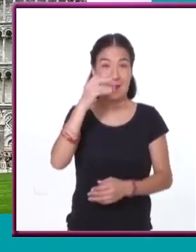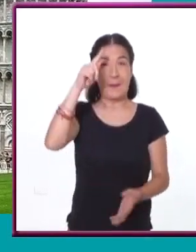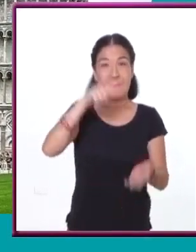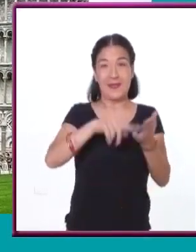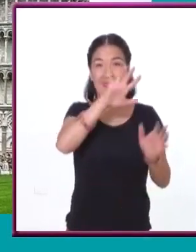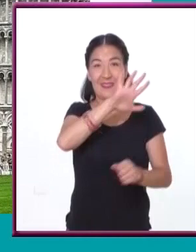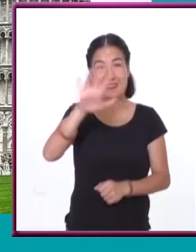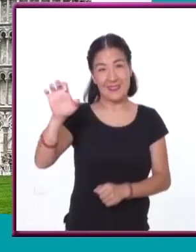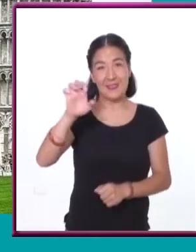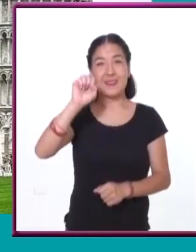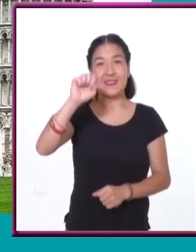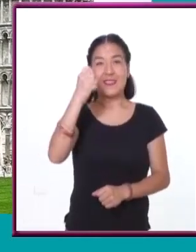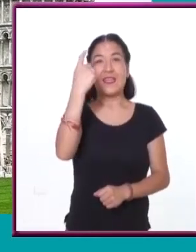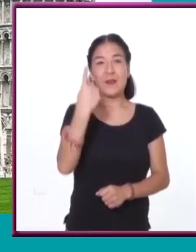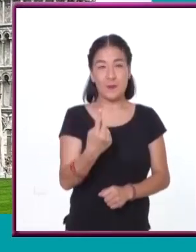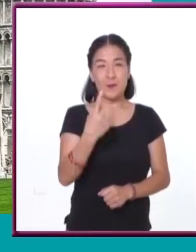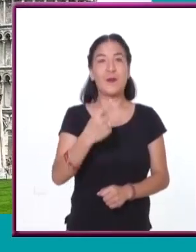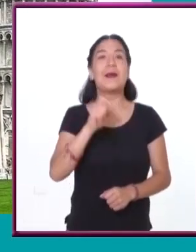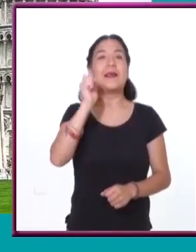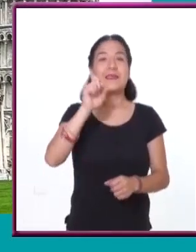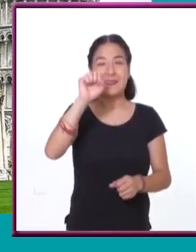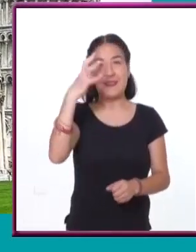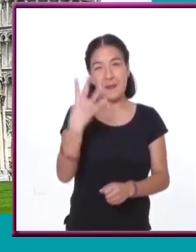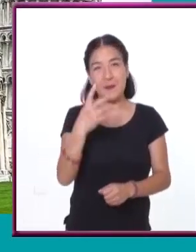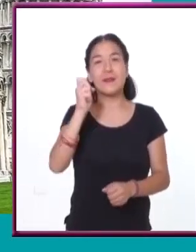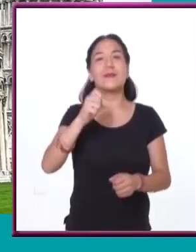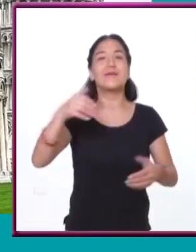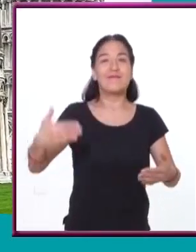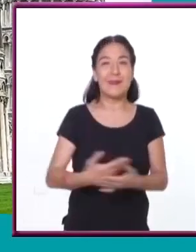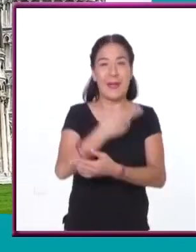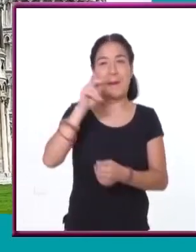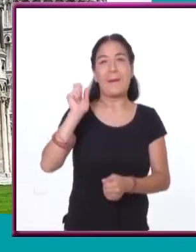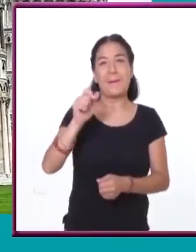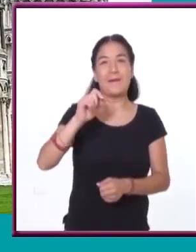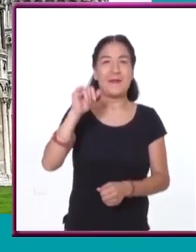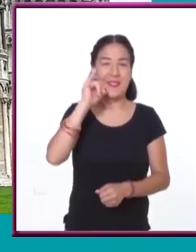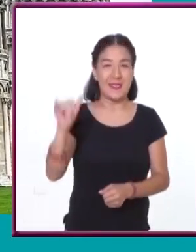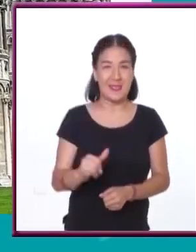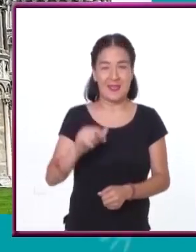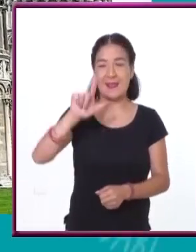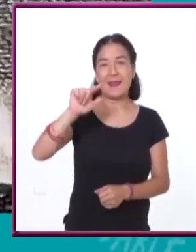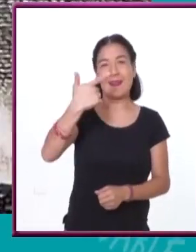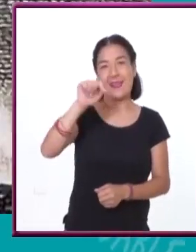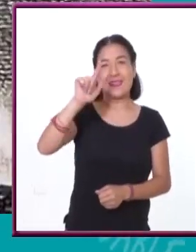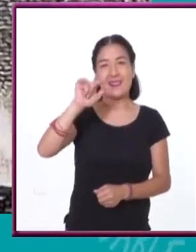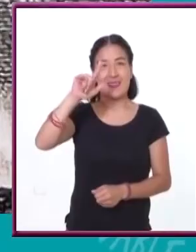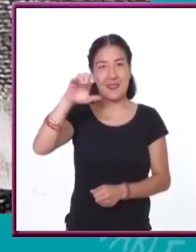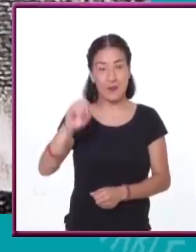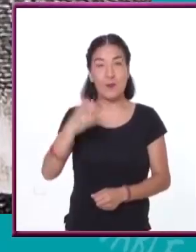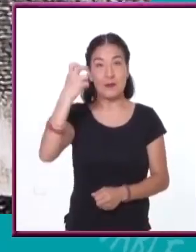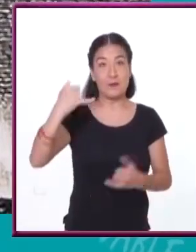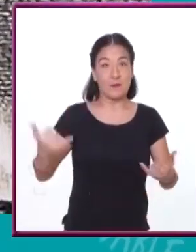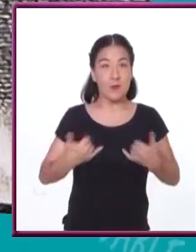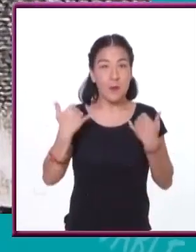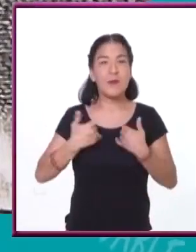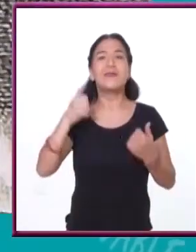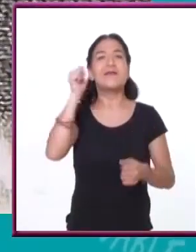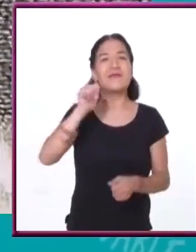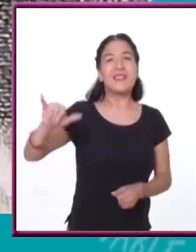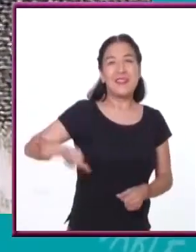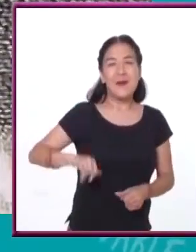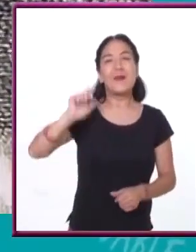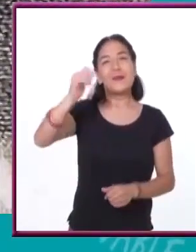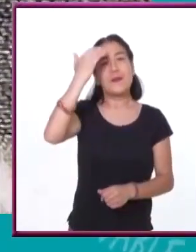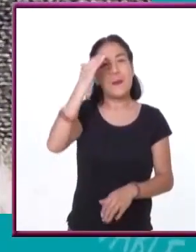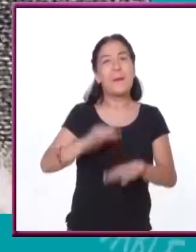de 1564 nace en la ciudad italiana de Pisa Galileo Galilei. El joven Galileo siempre se interesó